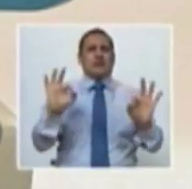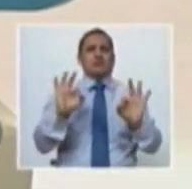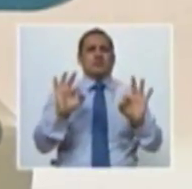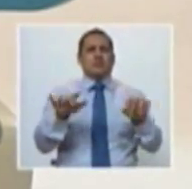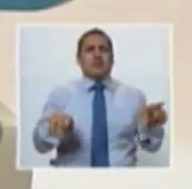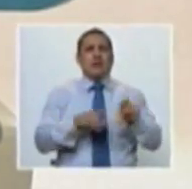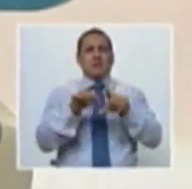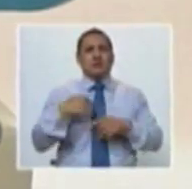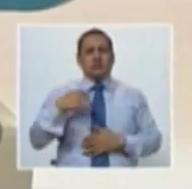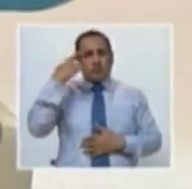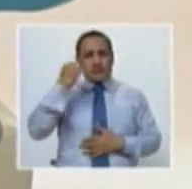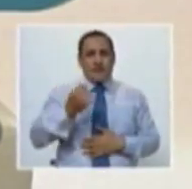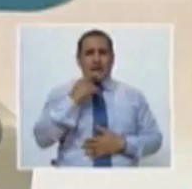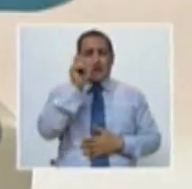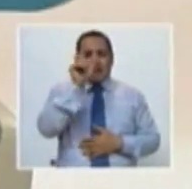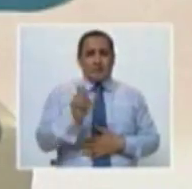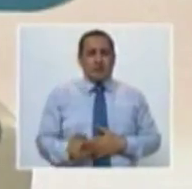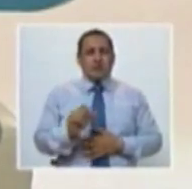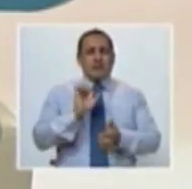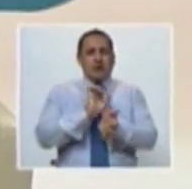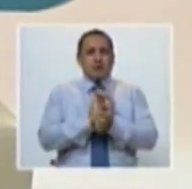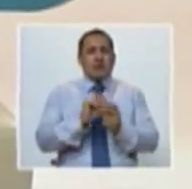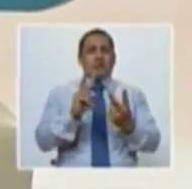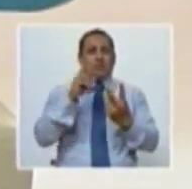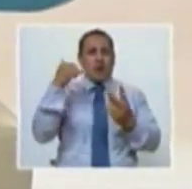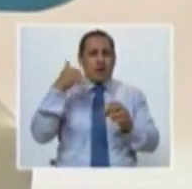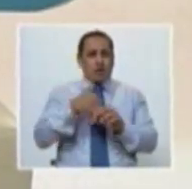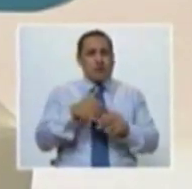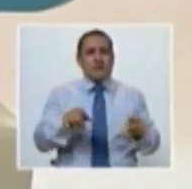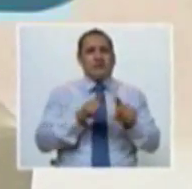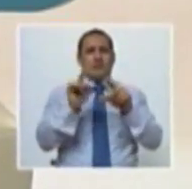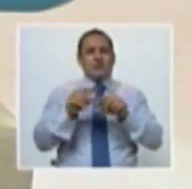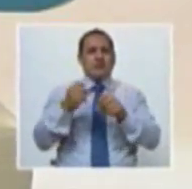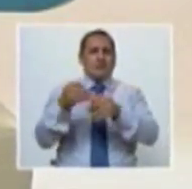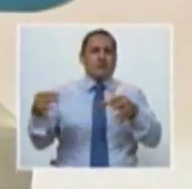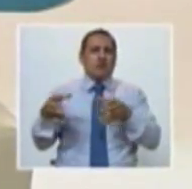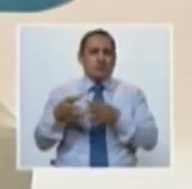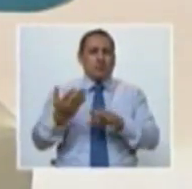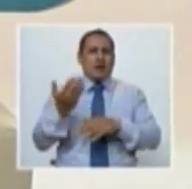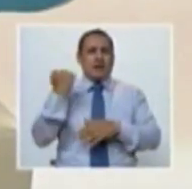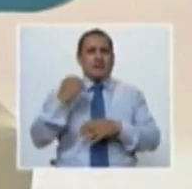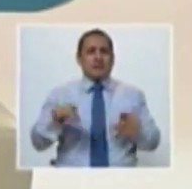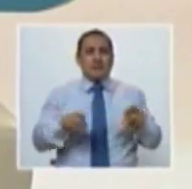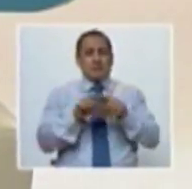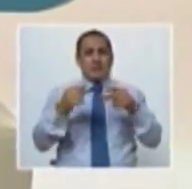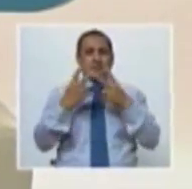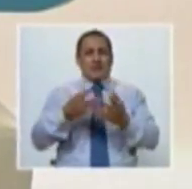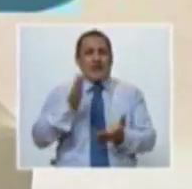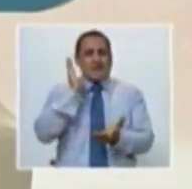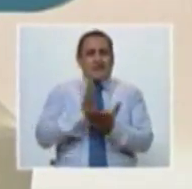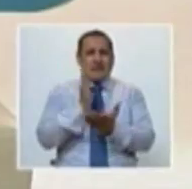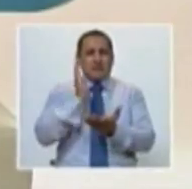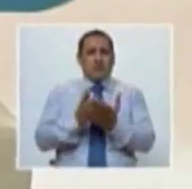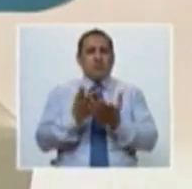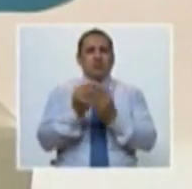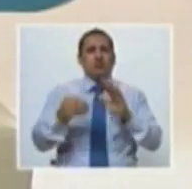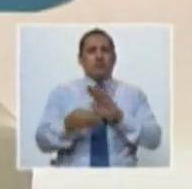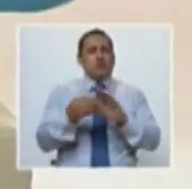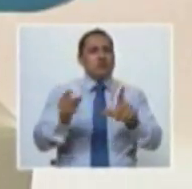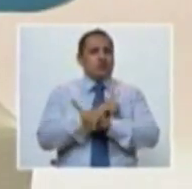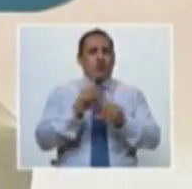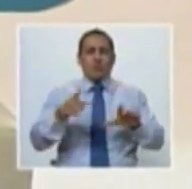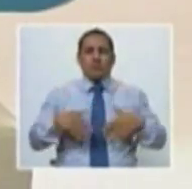ese supuesto, estos terroristas y estos violadores y estos apologetas del terrorismo y estos sentenciados por corrupción, ellos no